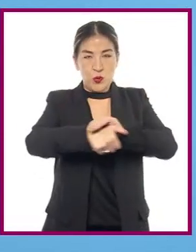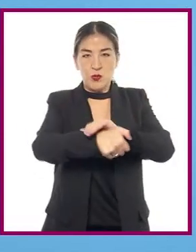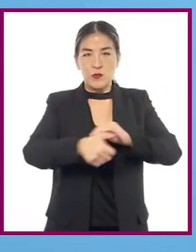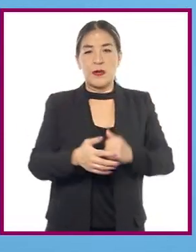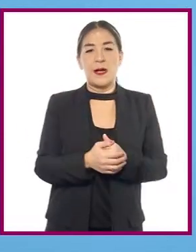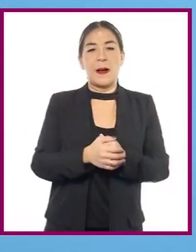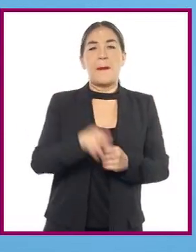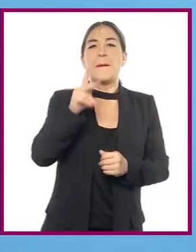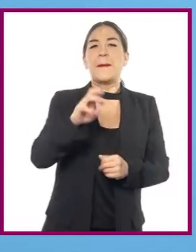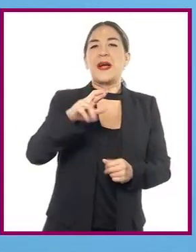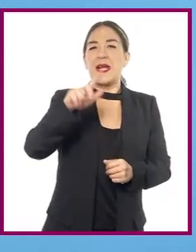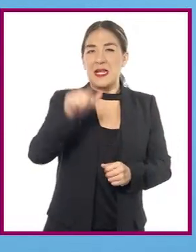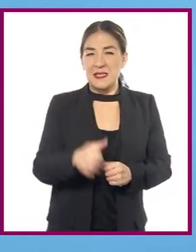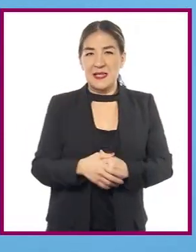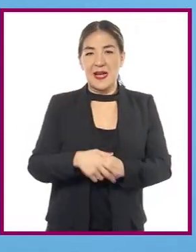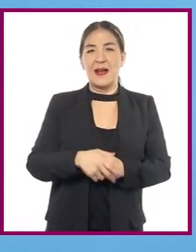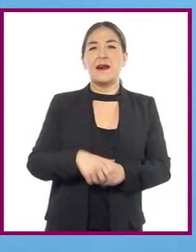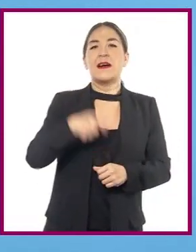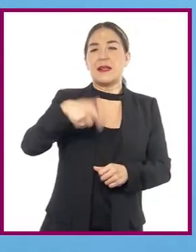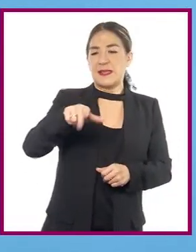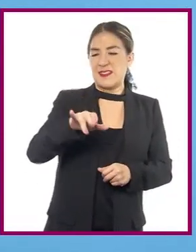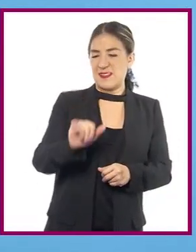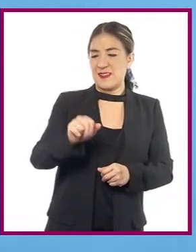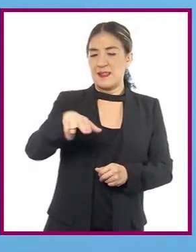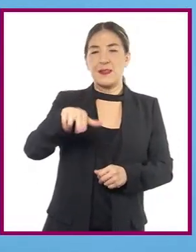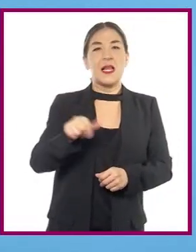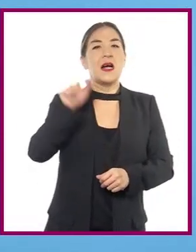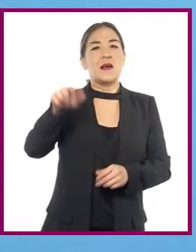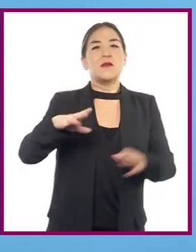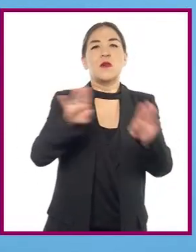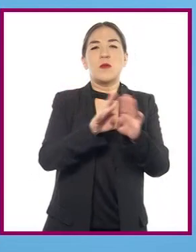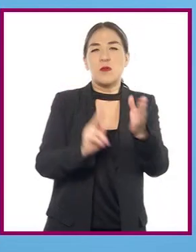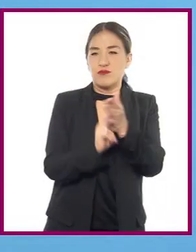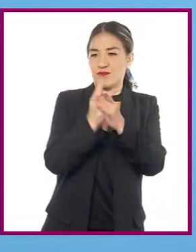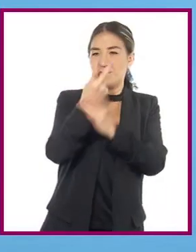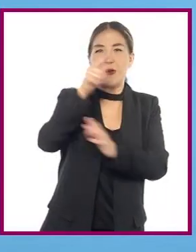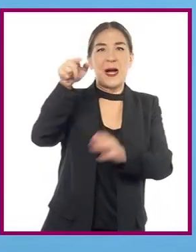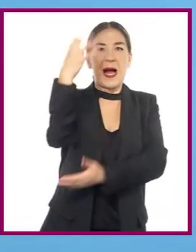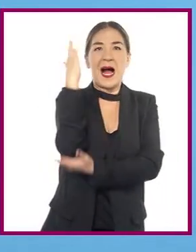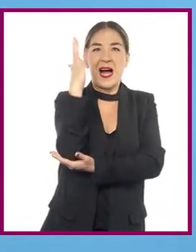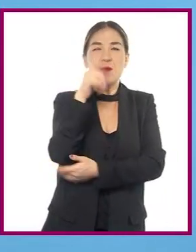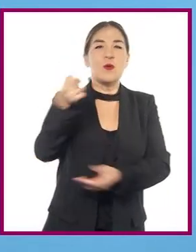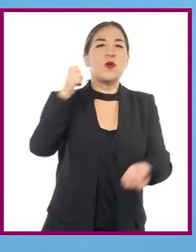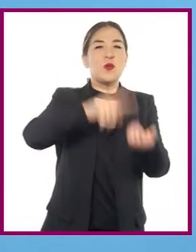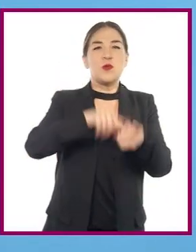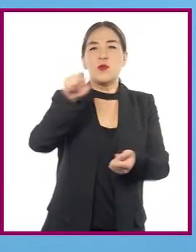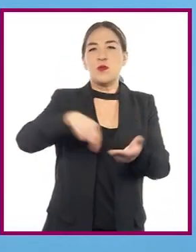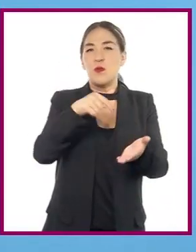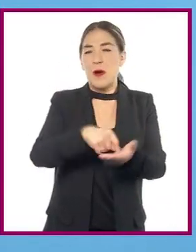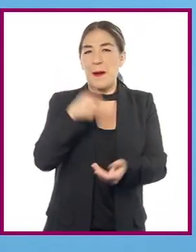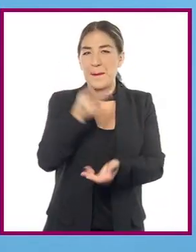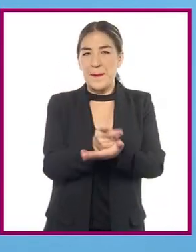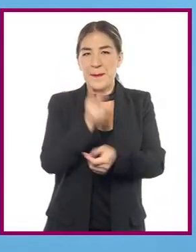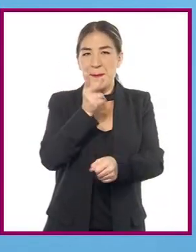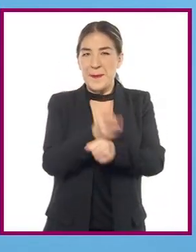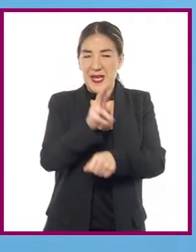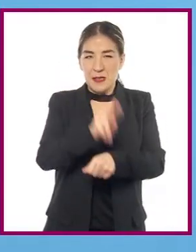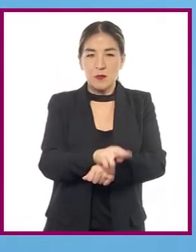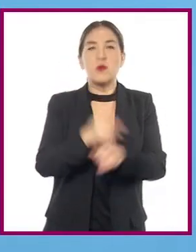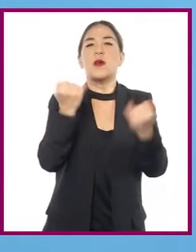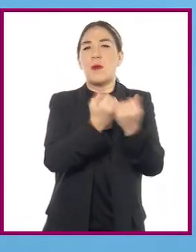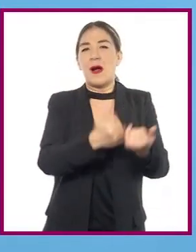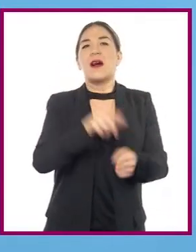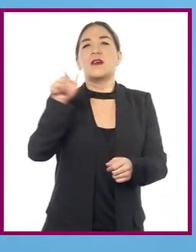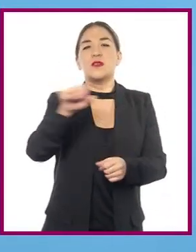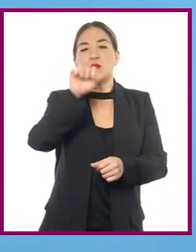madreperla, quina, que es la corteza de un árbol del Reino del Perú y de las costas del Mar del Sur, muy estimada por